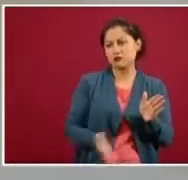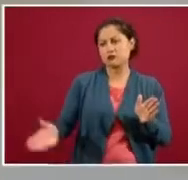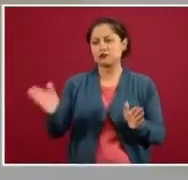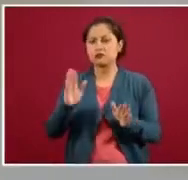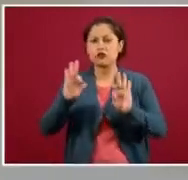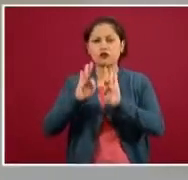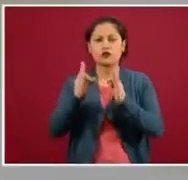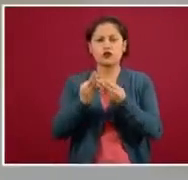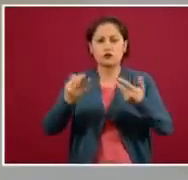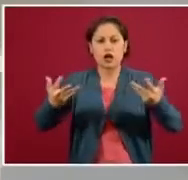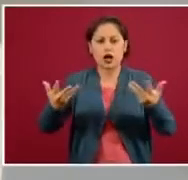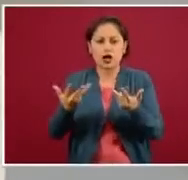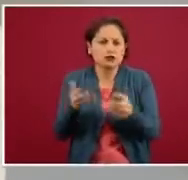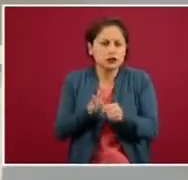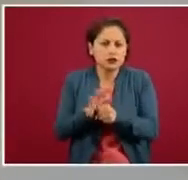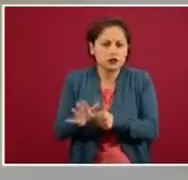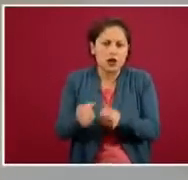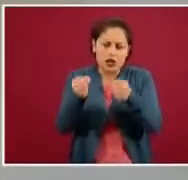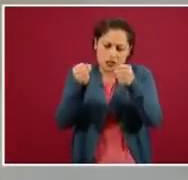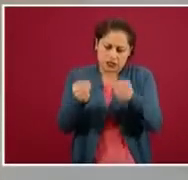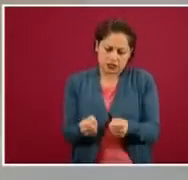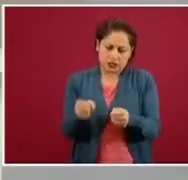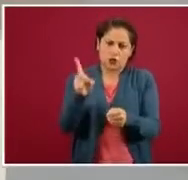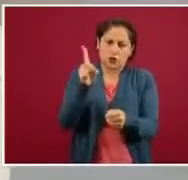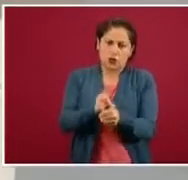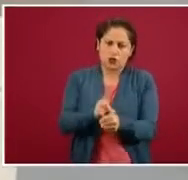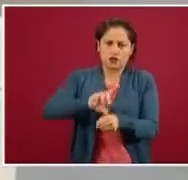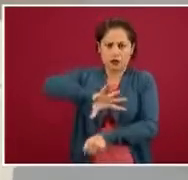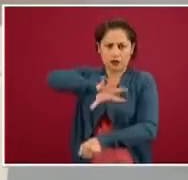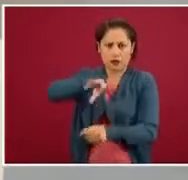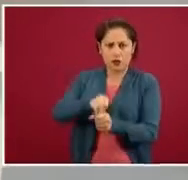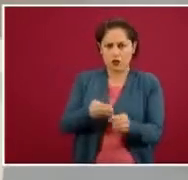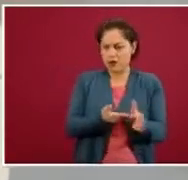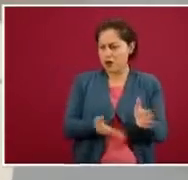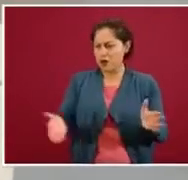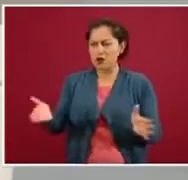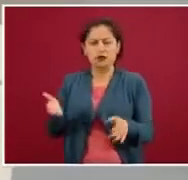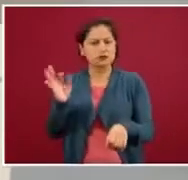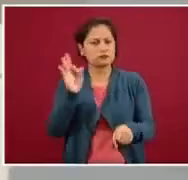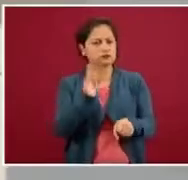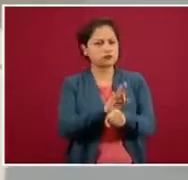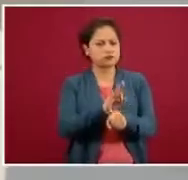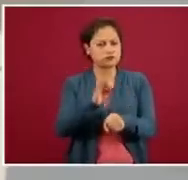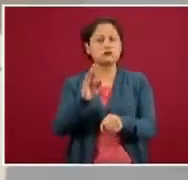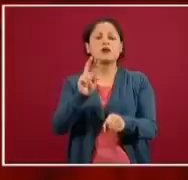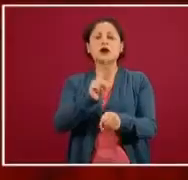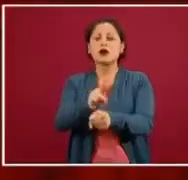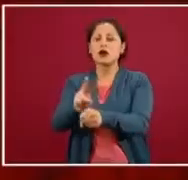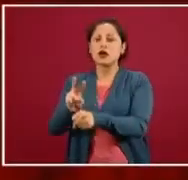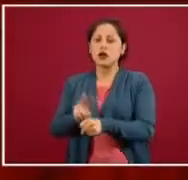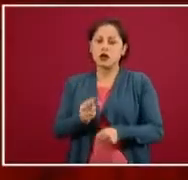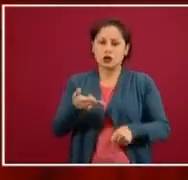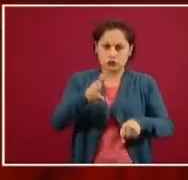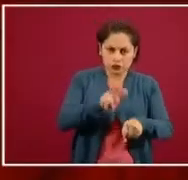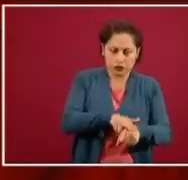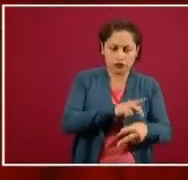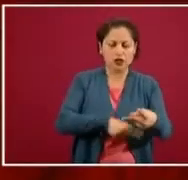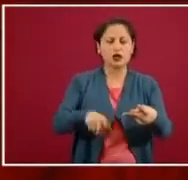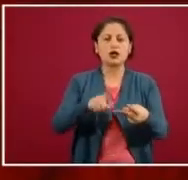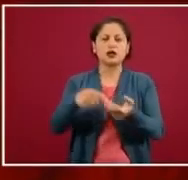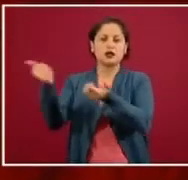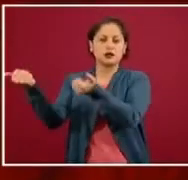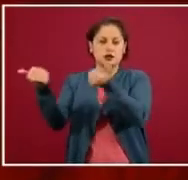la seguridad del conjunto del operativo, que incluye las instalaciones, el transporte de los insumos,